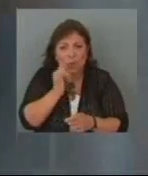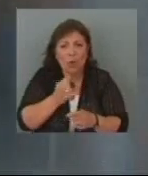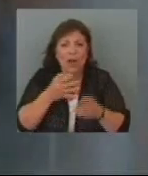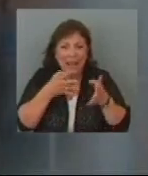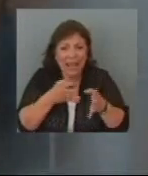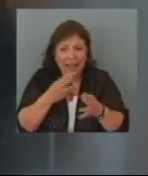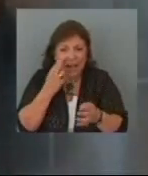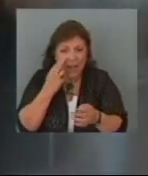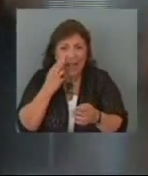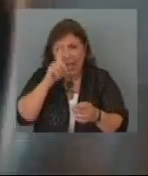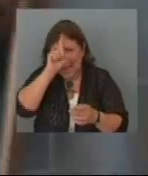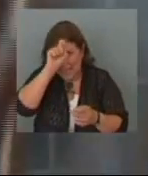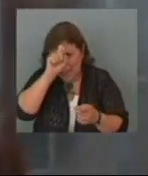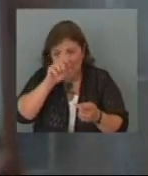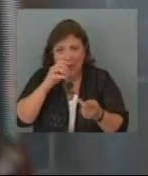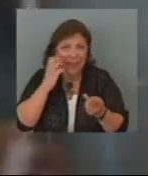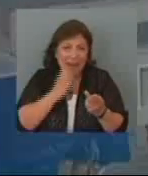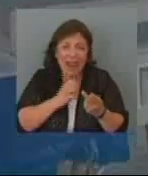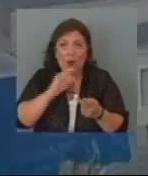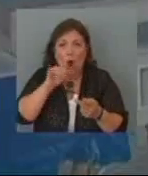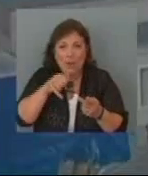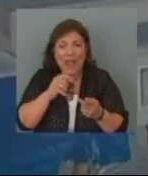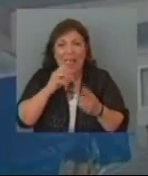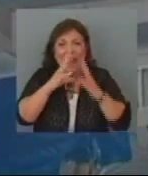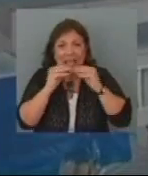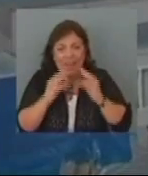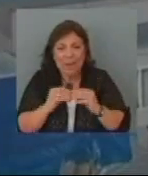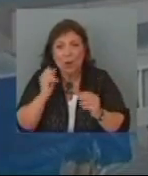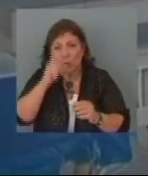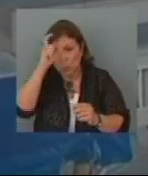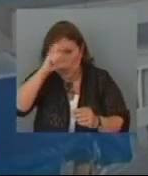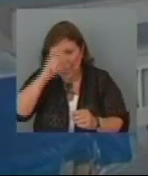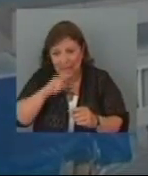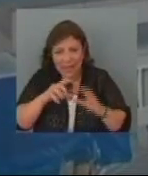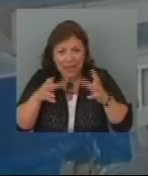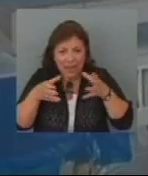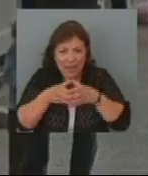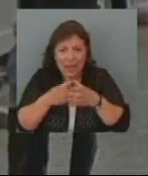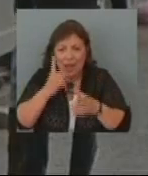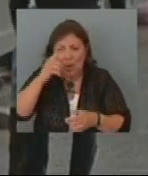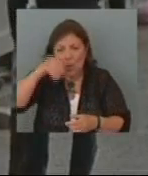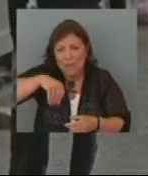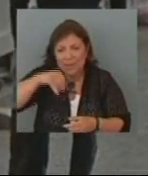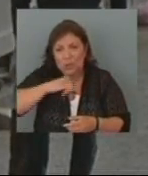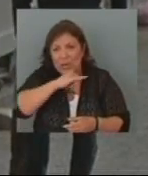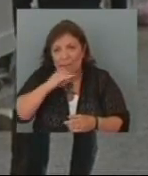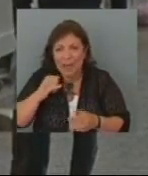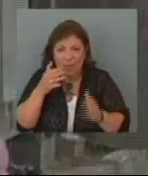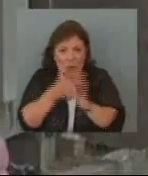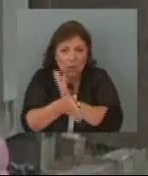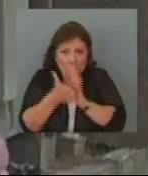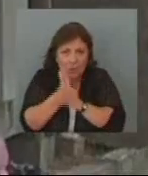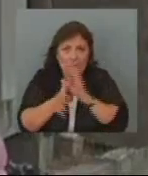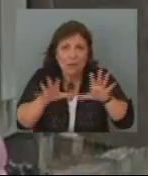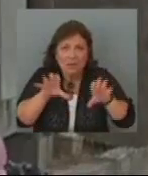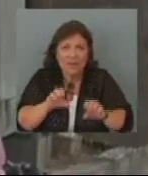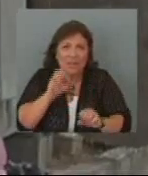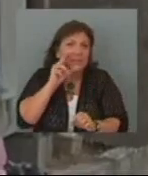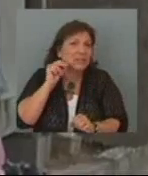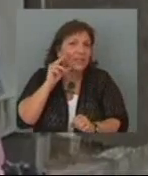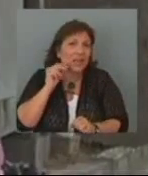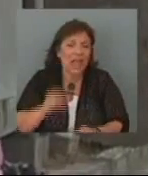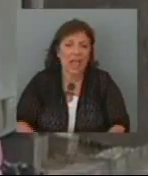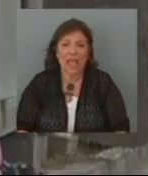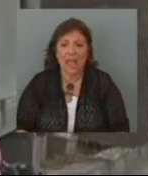guerra: Egipto, Irak, Jordania, Líbano y Turquía, nación en la que hay 1,5 millones de refugiados sirios.